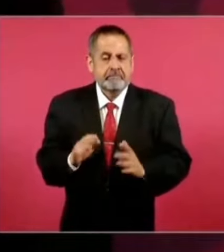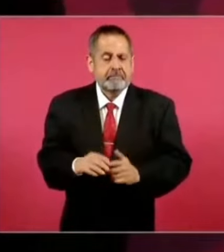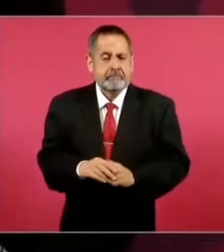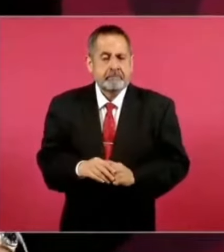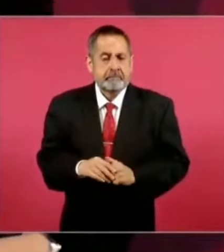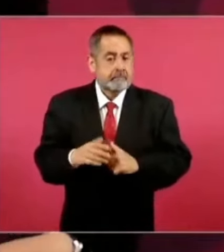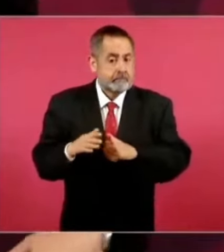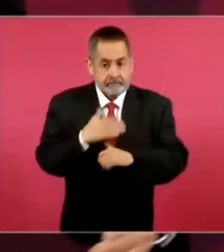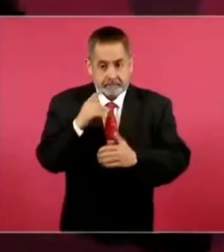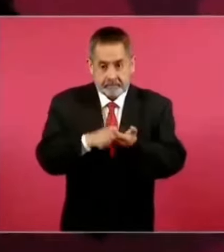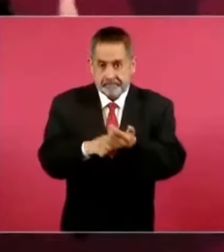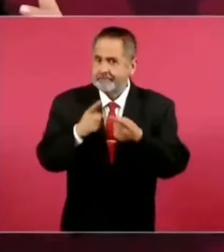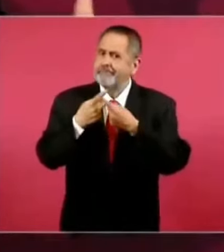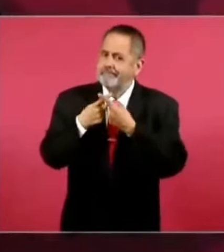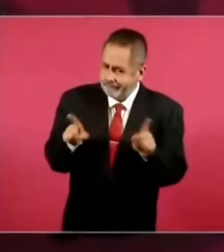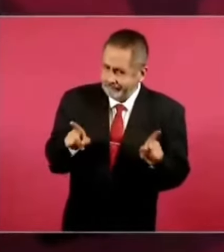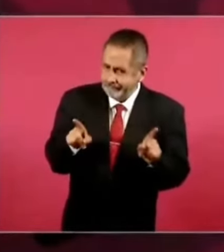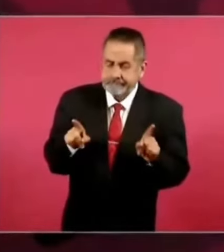porque son cosas distintas.